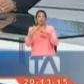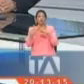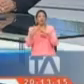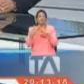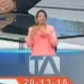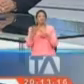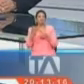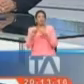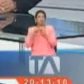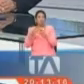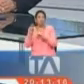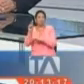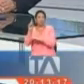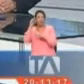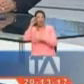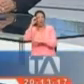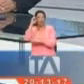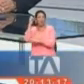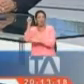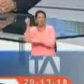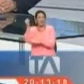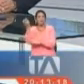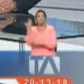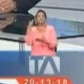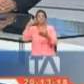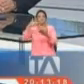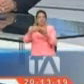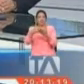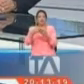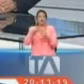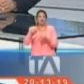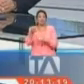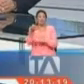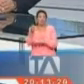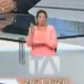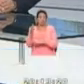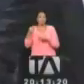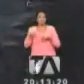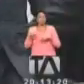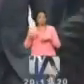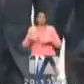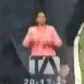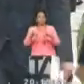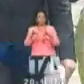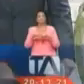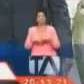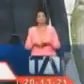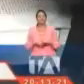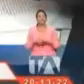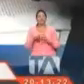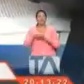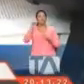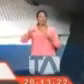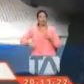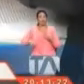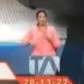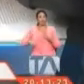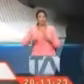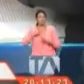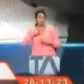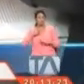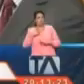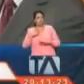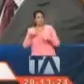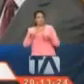acudió a la sala de sorteos de la función judicial en Quito para interponer el recurso. Los abogados de Teleamazonas interpusieron una acción